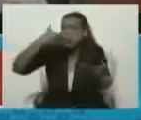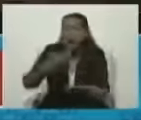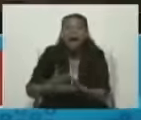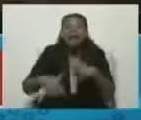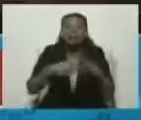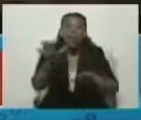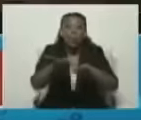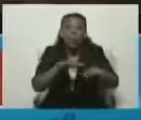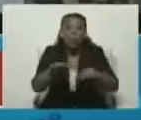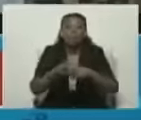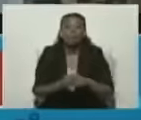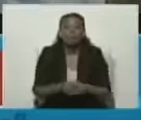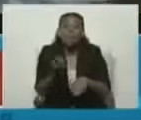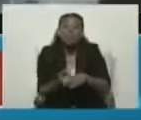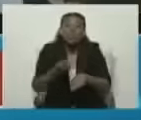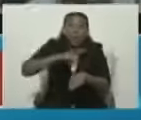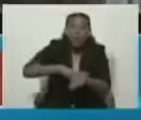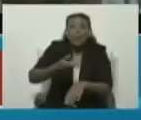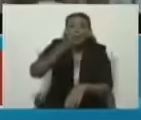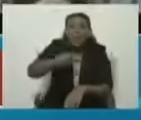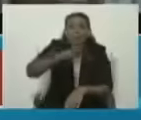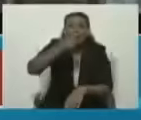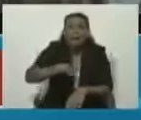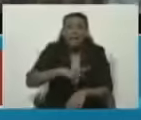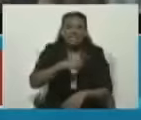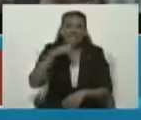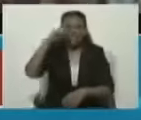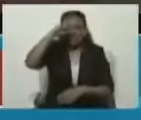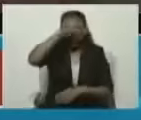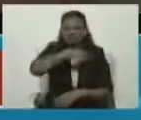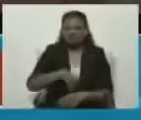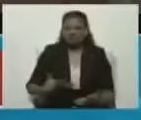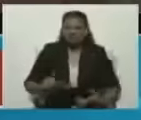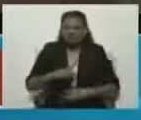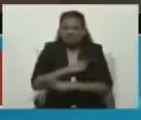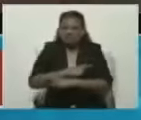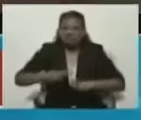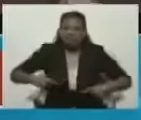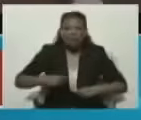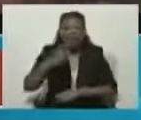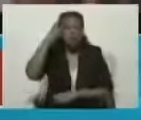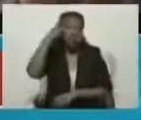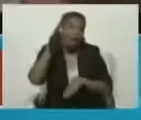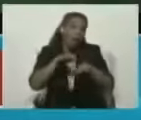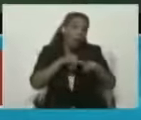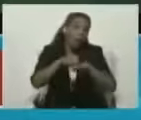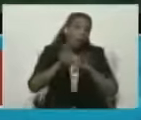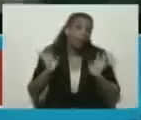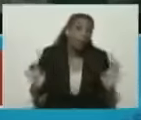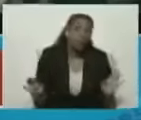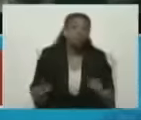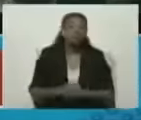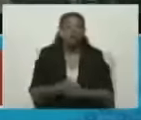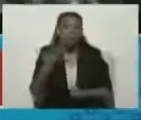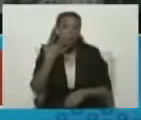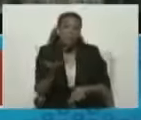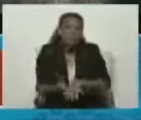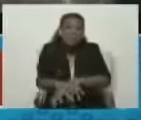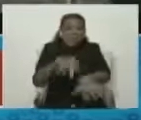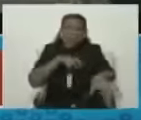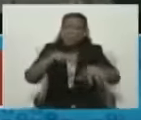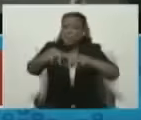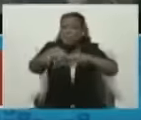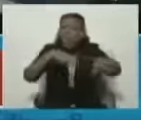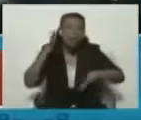Y doble dosis para los amargados, doble dosis el jueves, porque el jueves vamos a ser millones